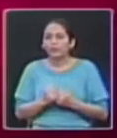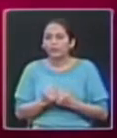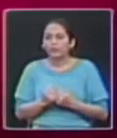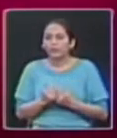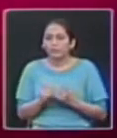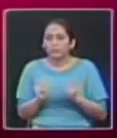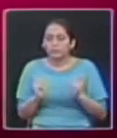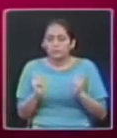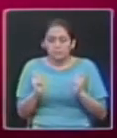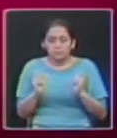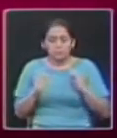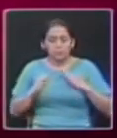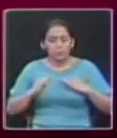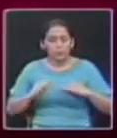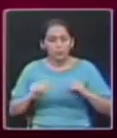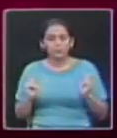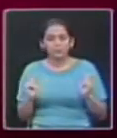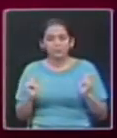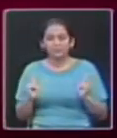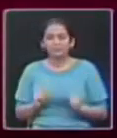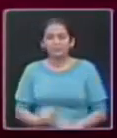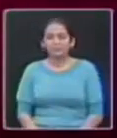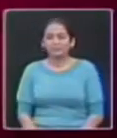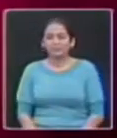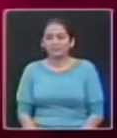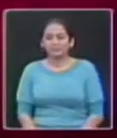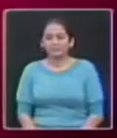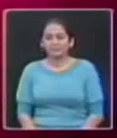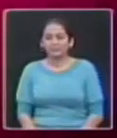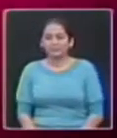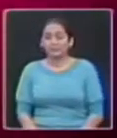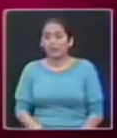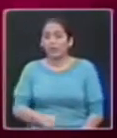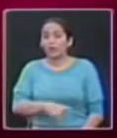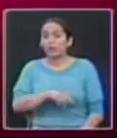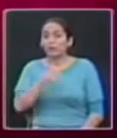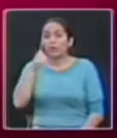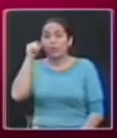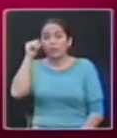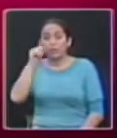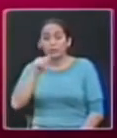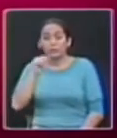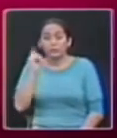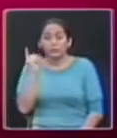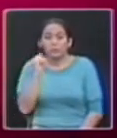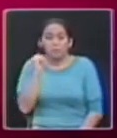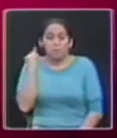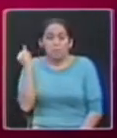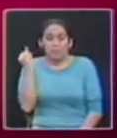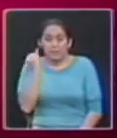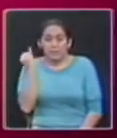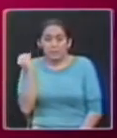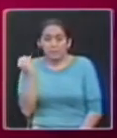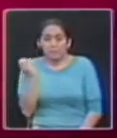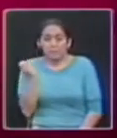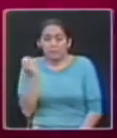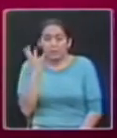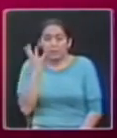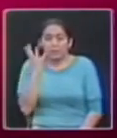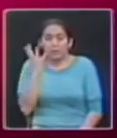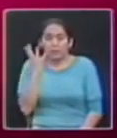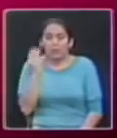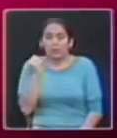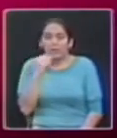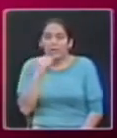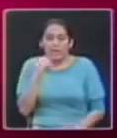contención. Hay la paleta de tonos que son los fríos, los azules, los verdes, los blancos. Esos tienen un efecto para bajar la energía.